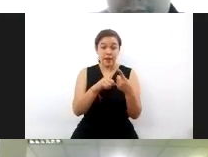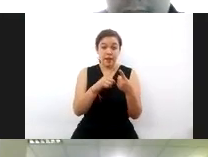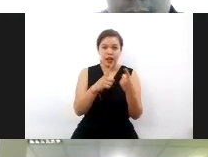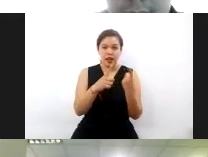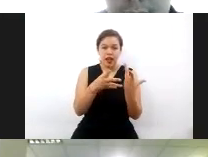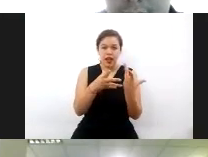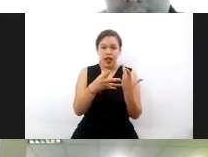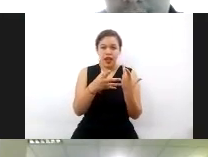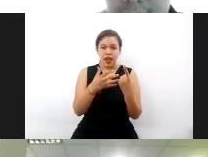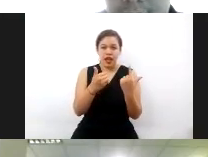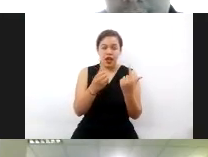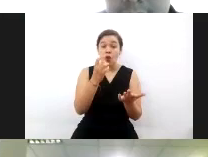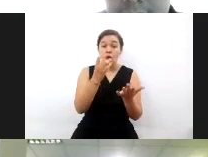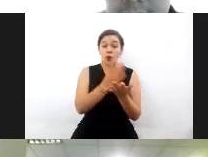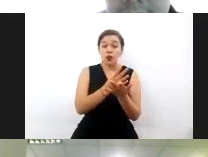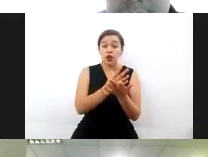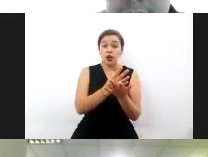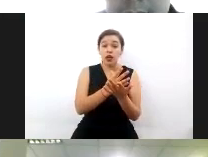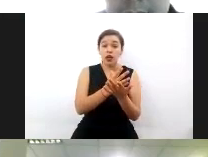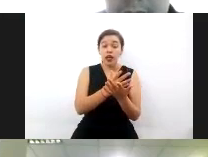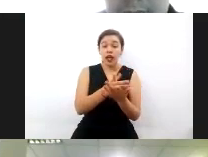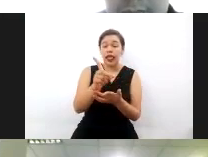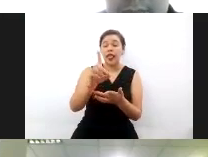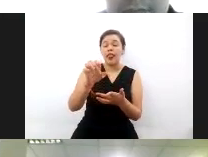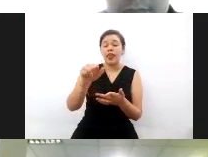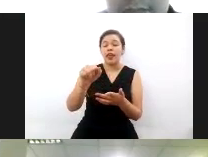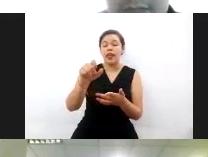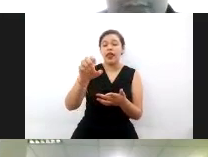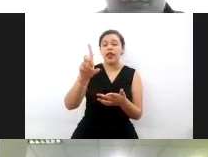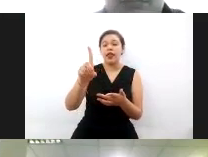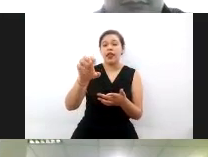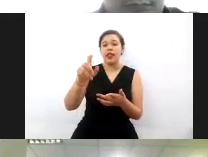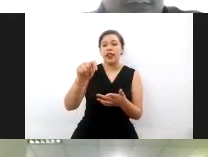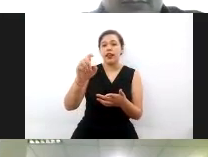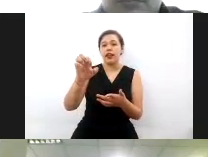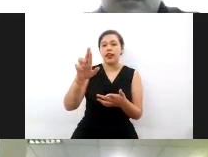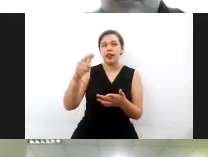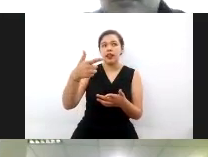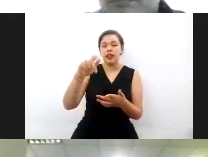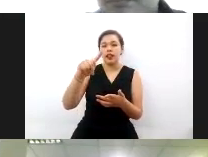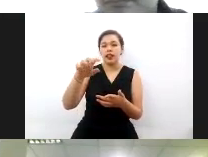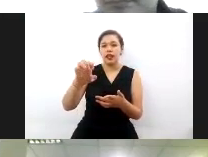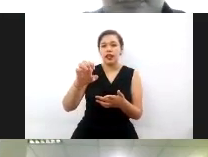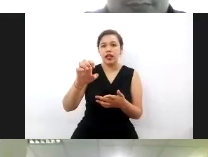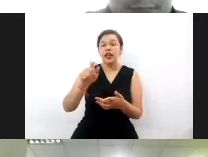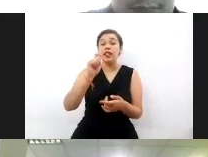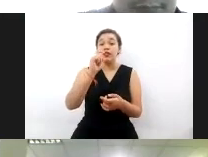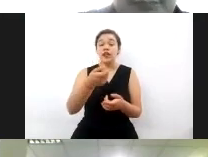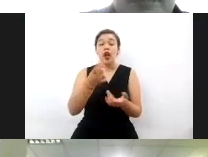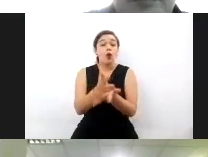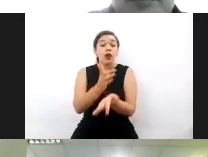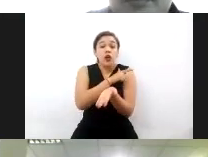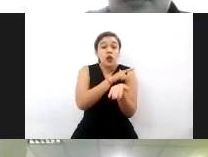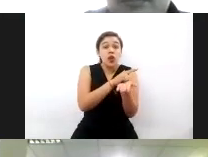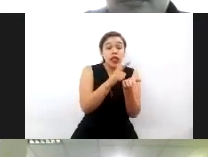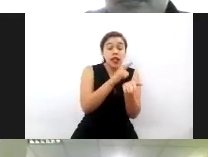tenga solamente detergente. El detergente solamente va a tener la acción de limpieza. No vamos a mezclar